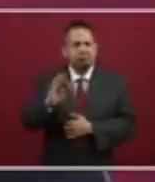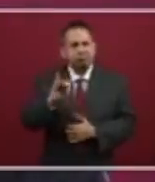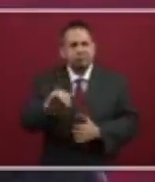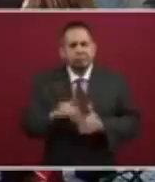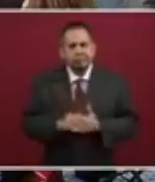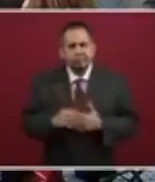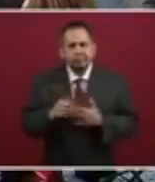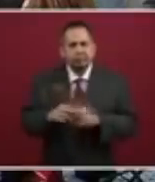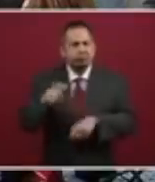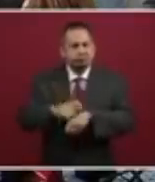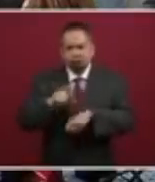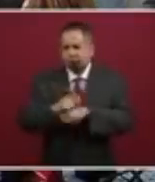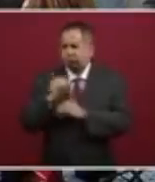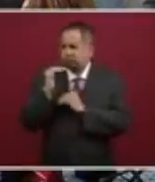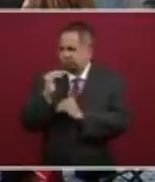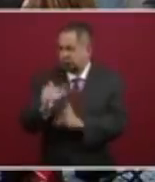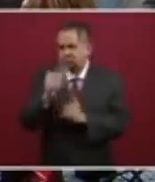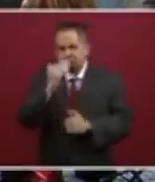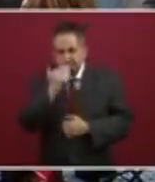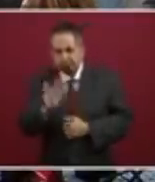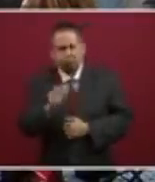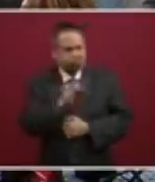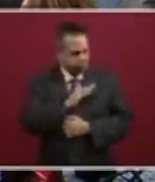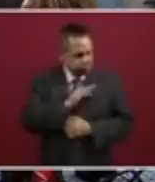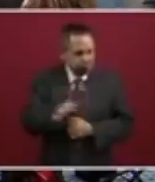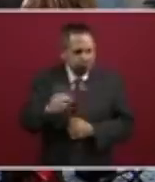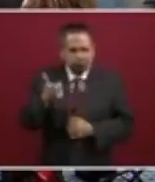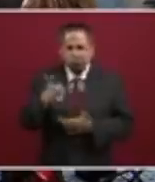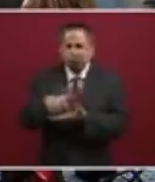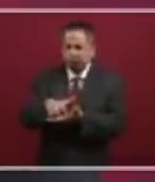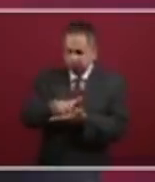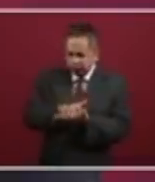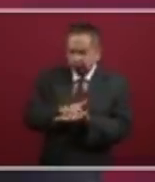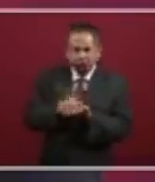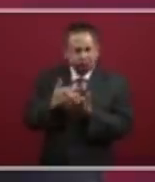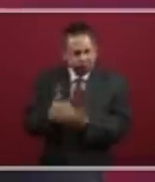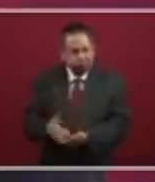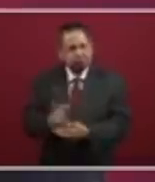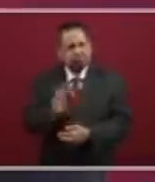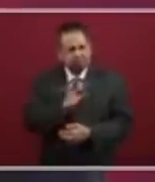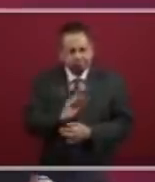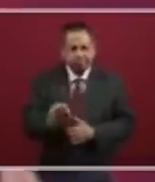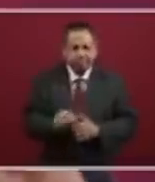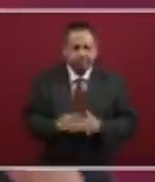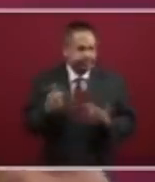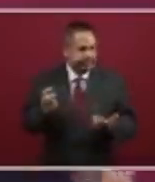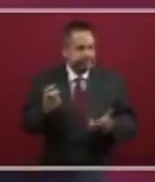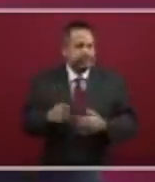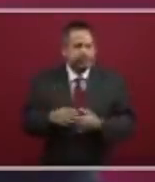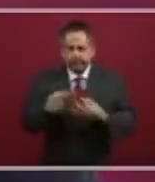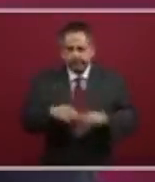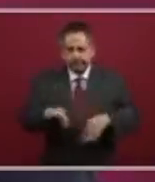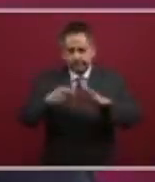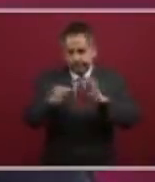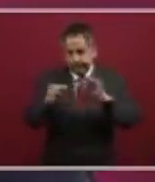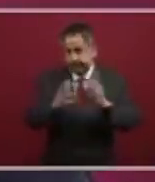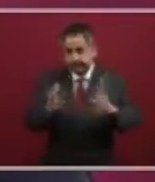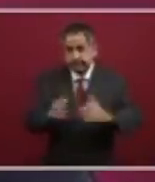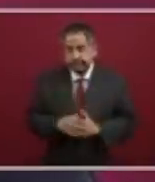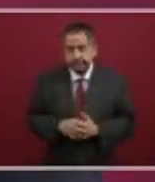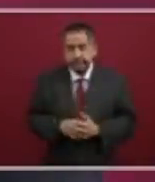con menos tiempo, con menos recursos. Por eso es importante, ¿no?,